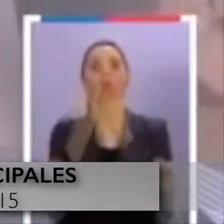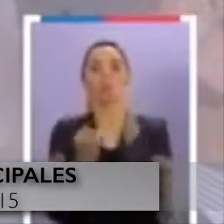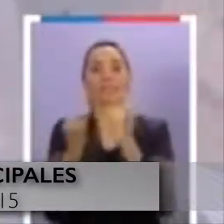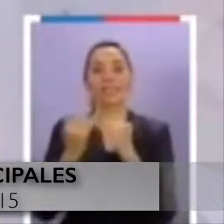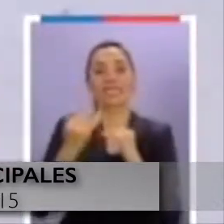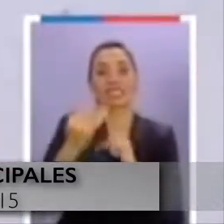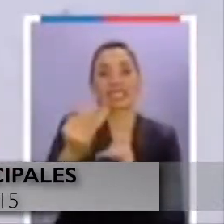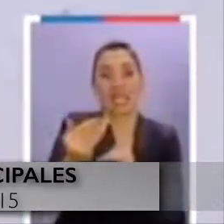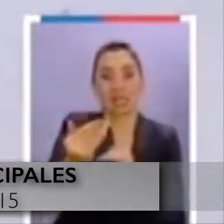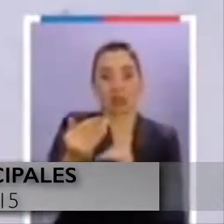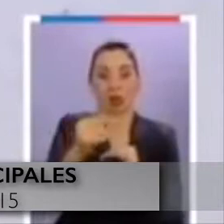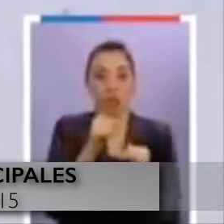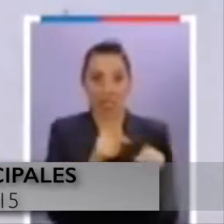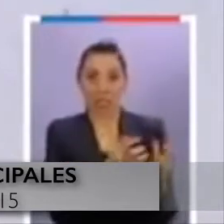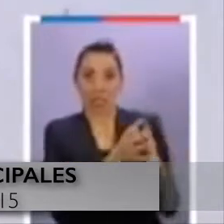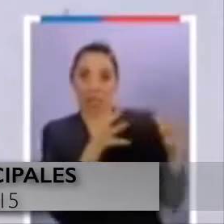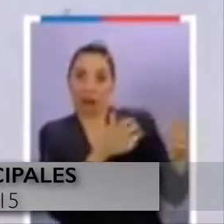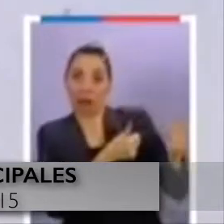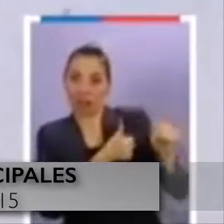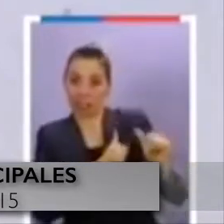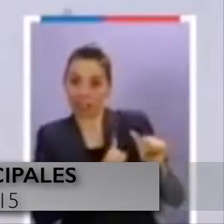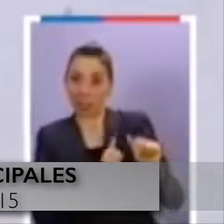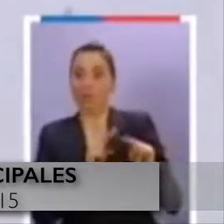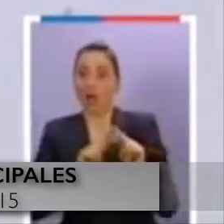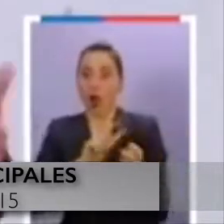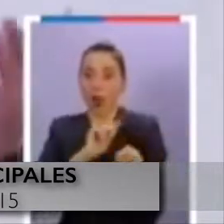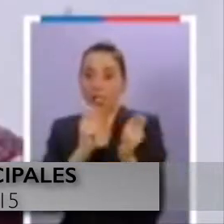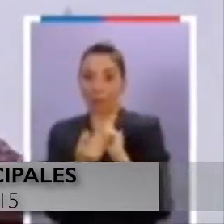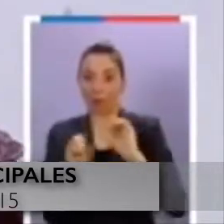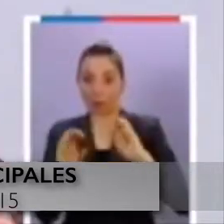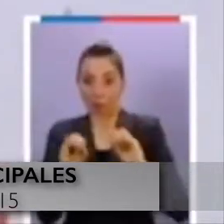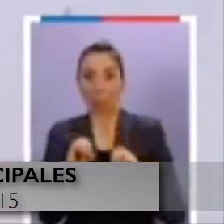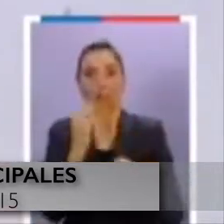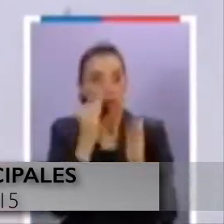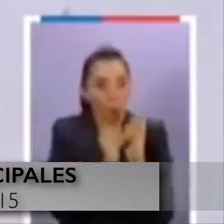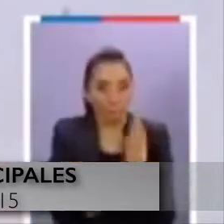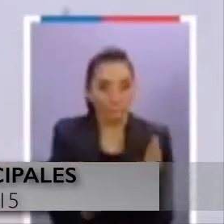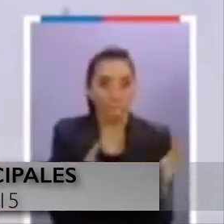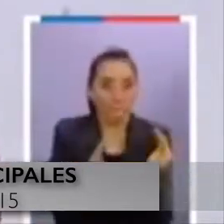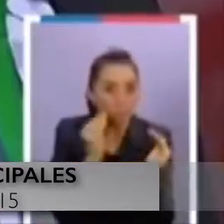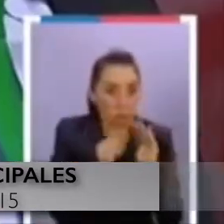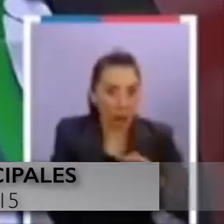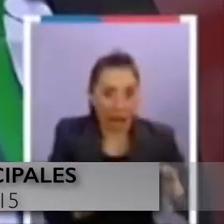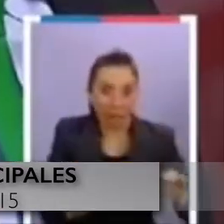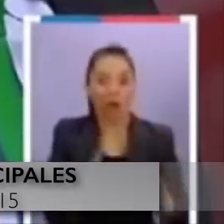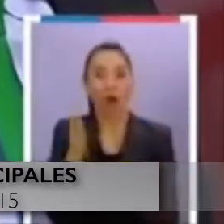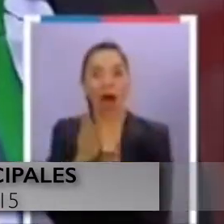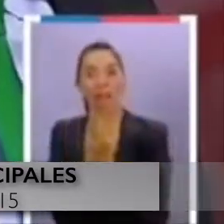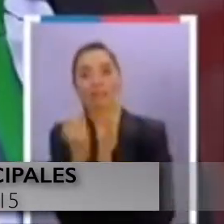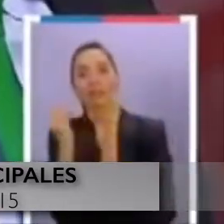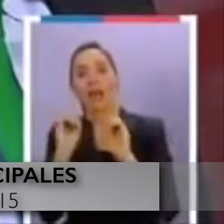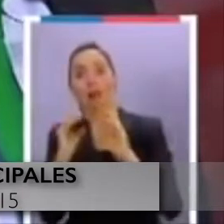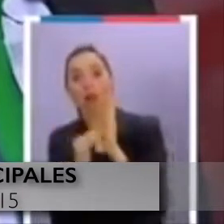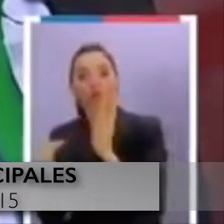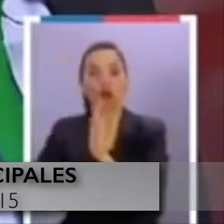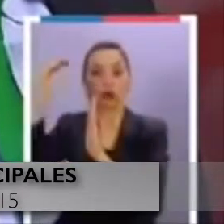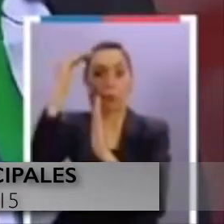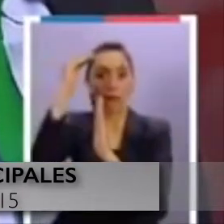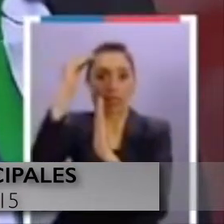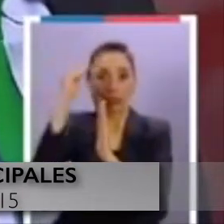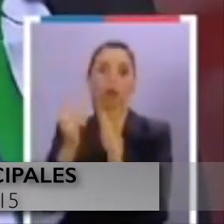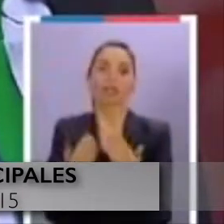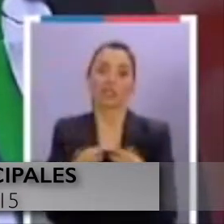Un desafío de esta envergadura, con una reforma educacional que abarca desde la educación parvularia hasta la superior, requiere de nuevos